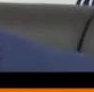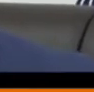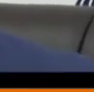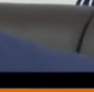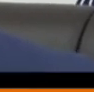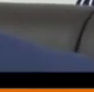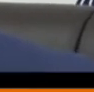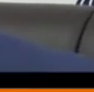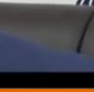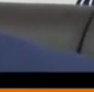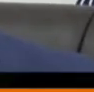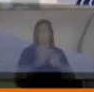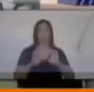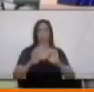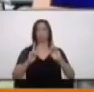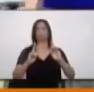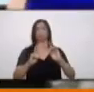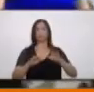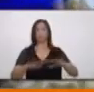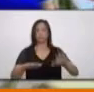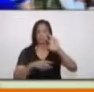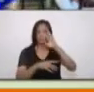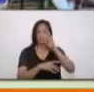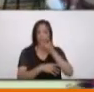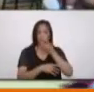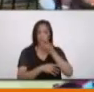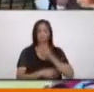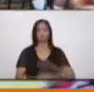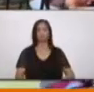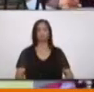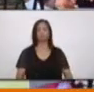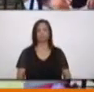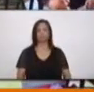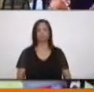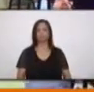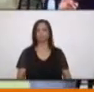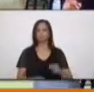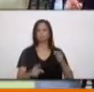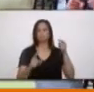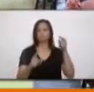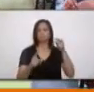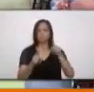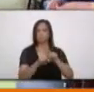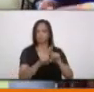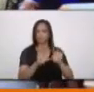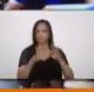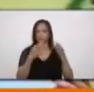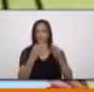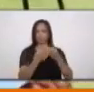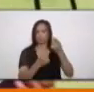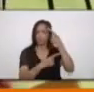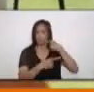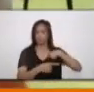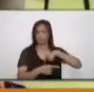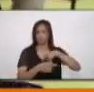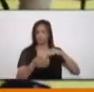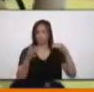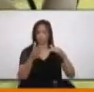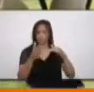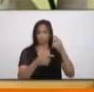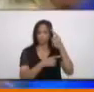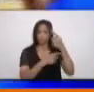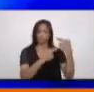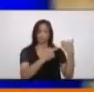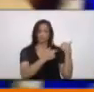uno no entiende la contradicción de la decisión. Es contradictoria totalmente, porque recién acabamos